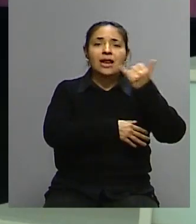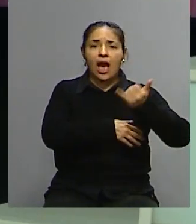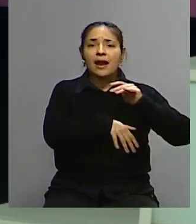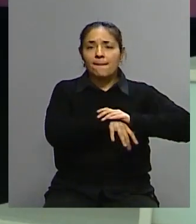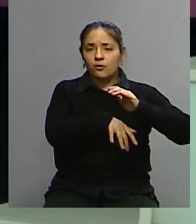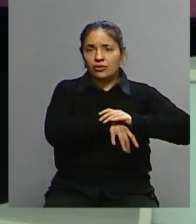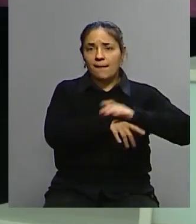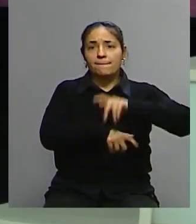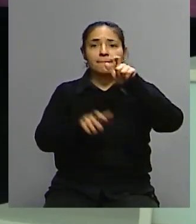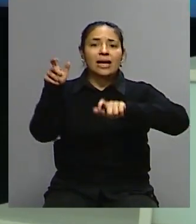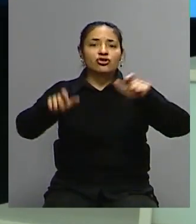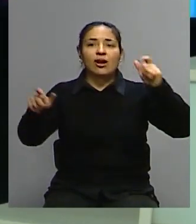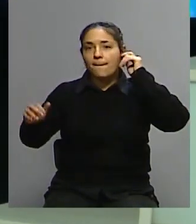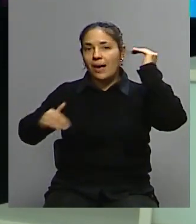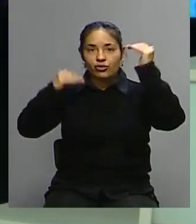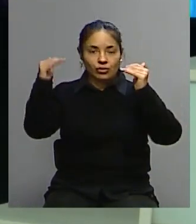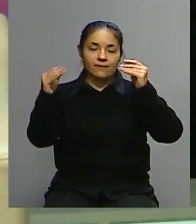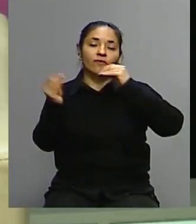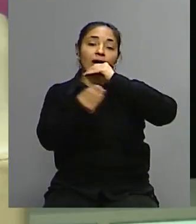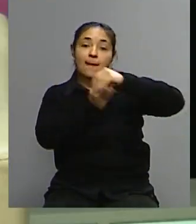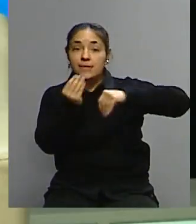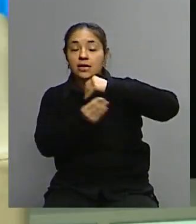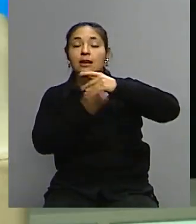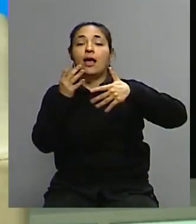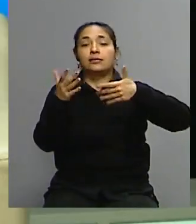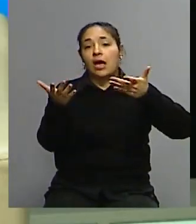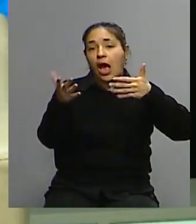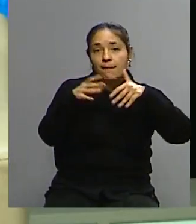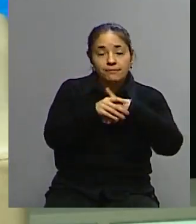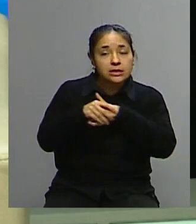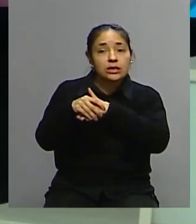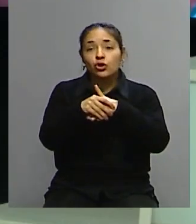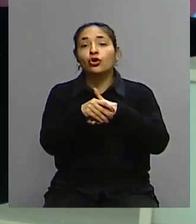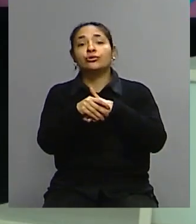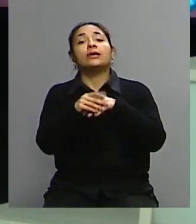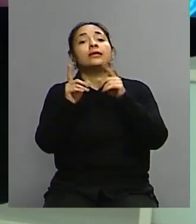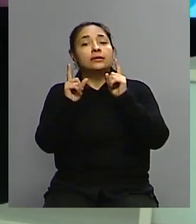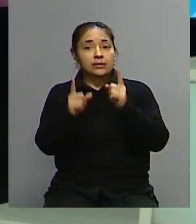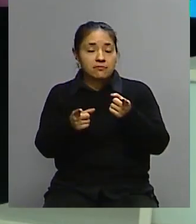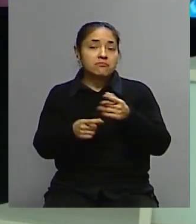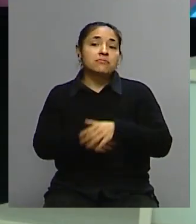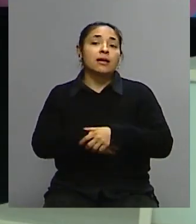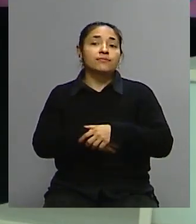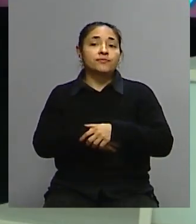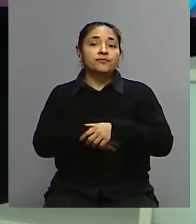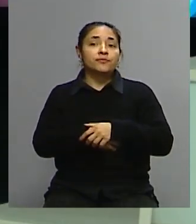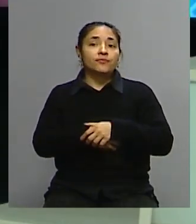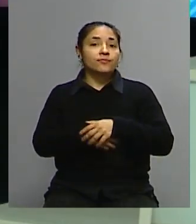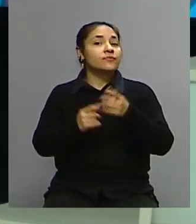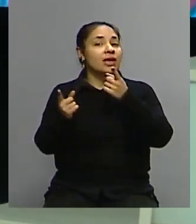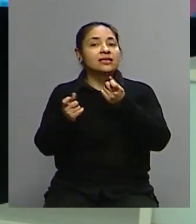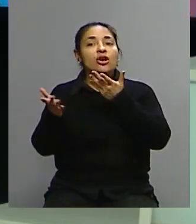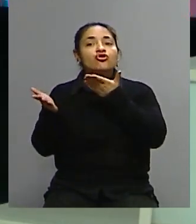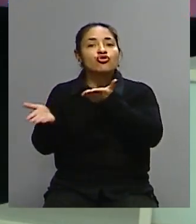que nos rodean. Por supuesto. Familiares, amigos, digo, y también tenemos que tener esa tarea de ser